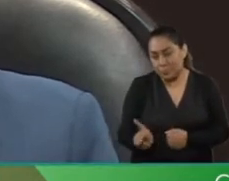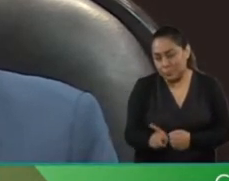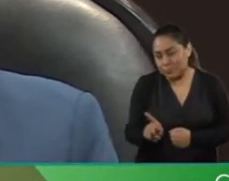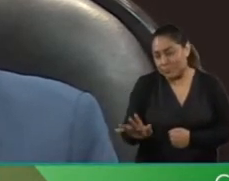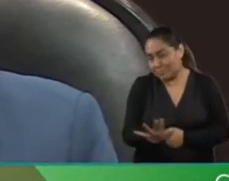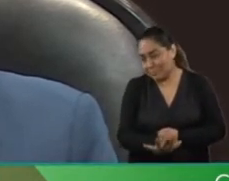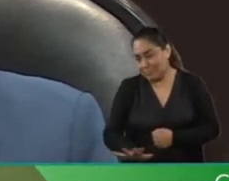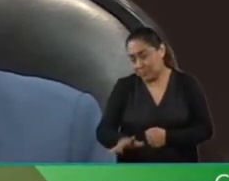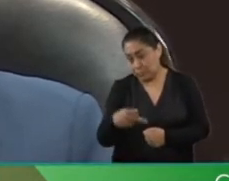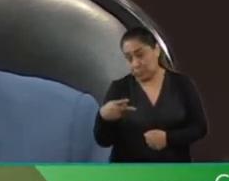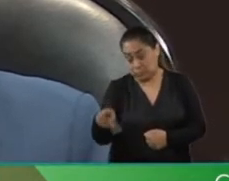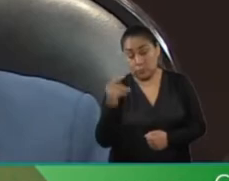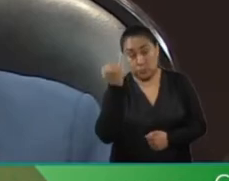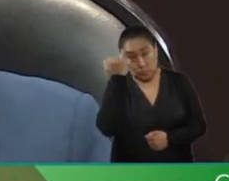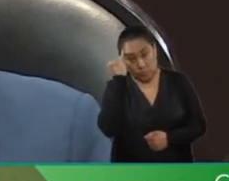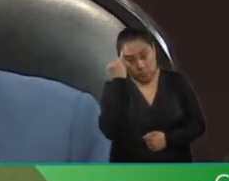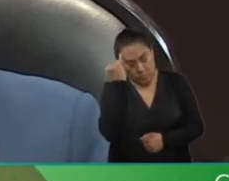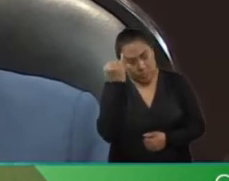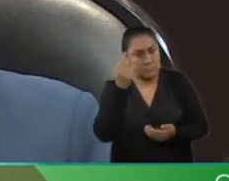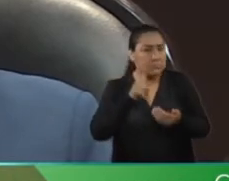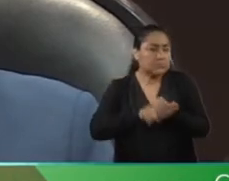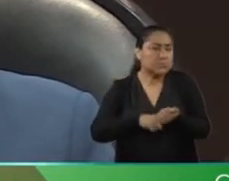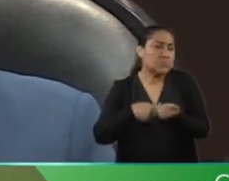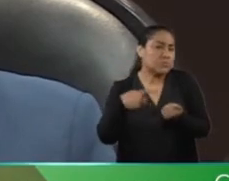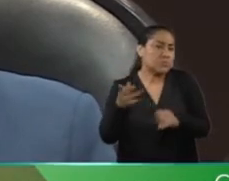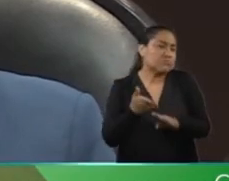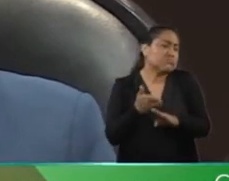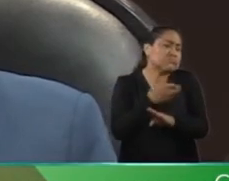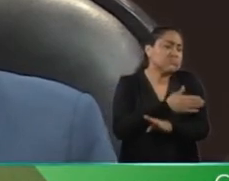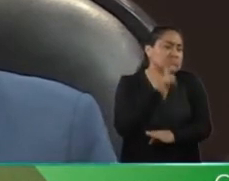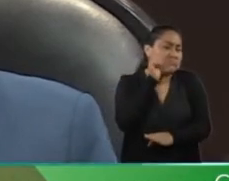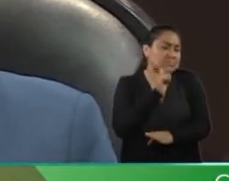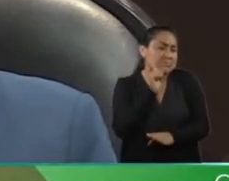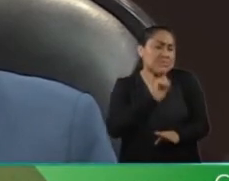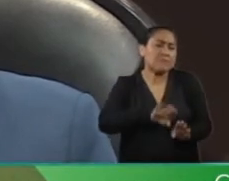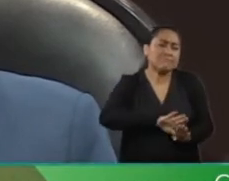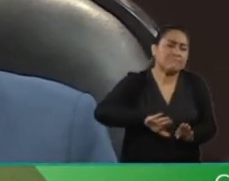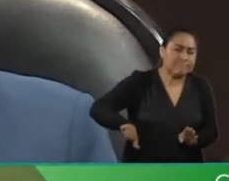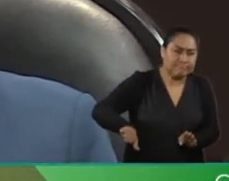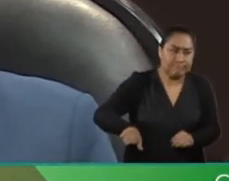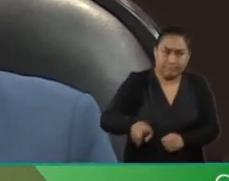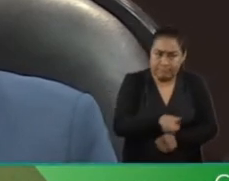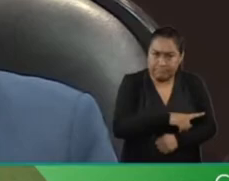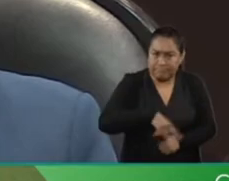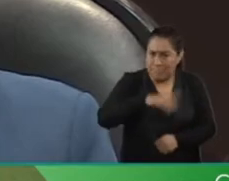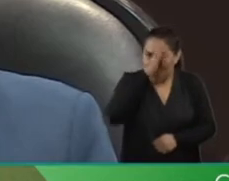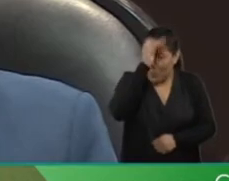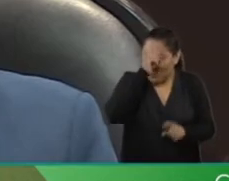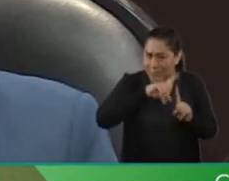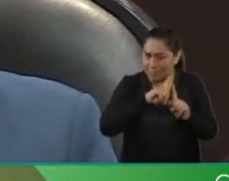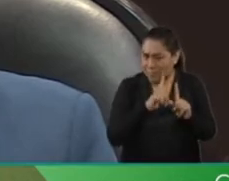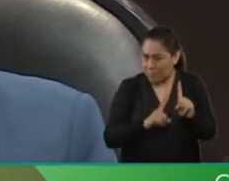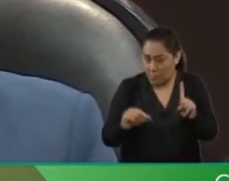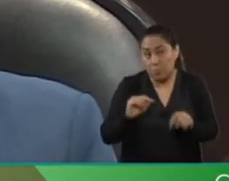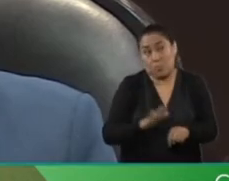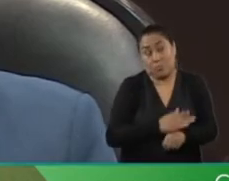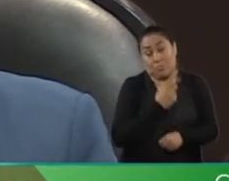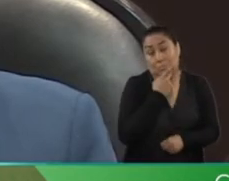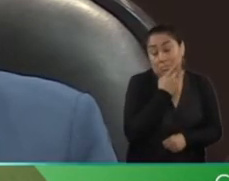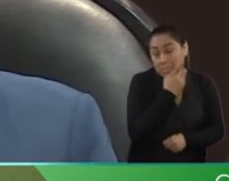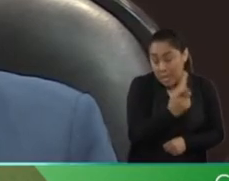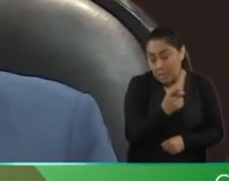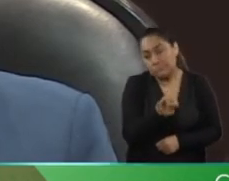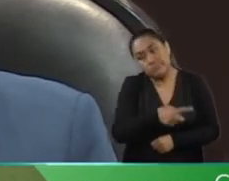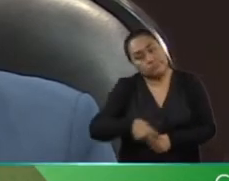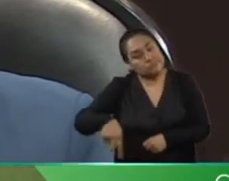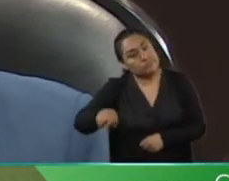comunidades indígenas fueron injustamente excluidas del Pacto Nacional, bajo el argumento de que todos debían